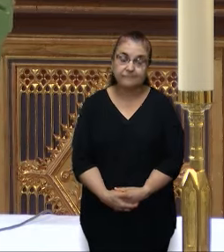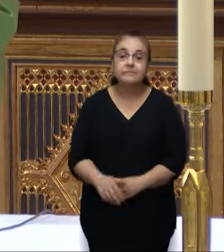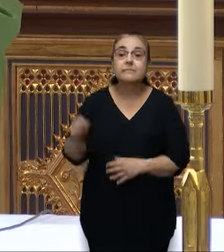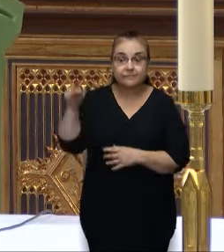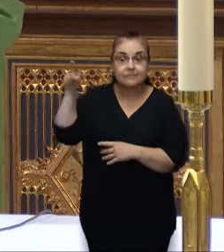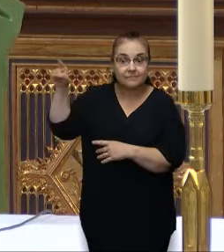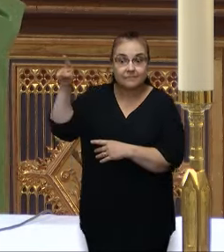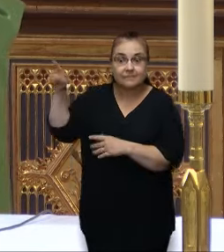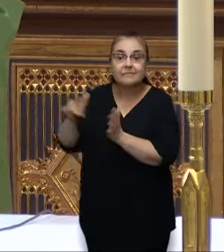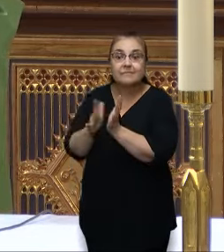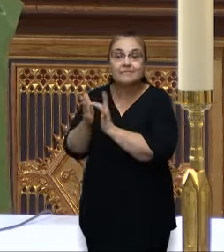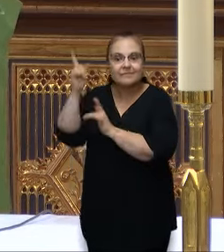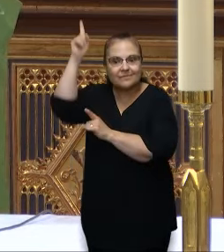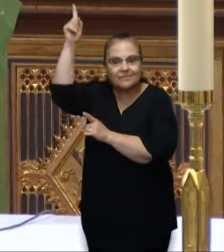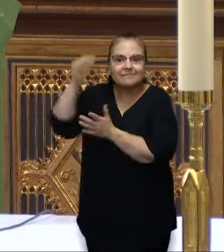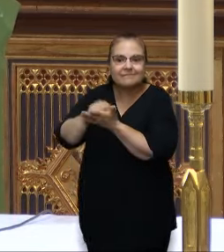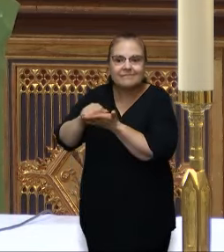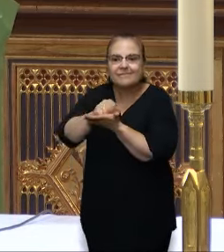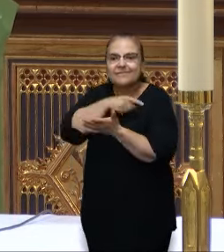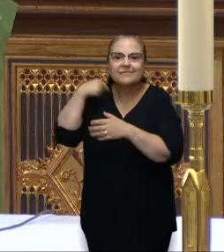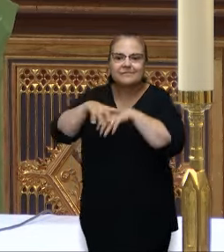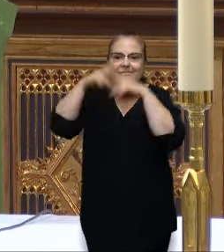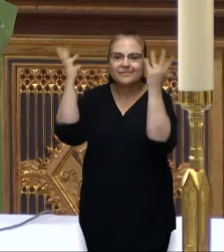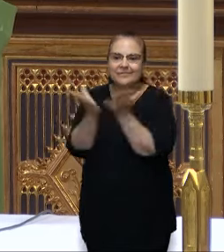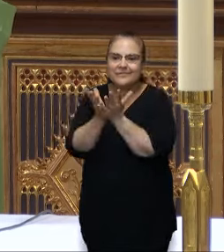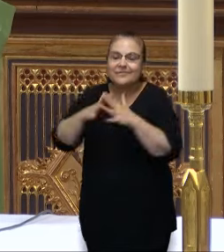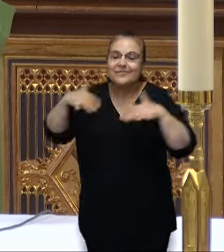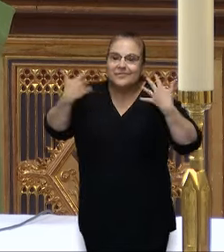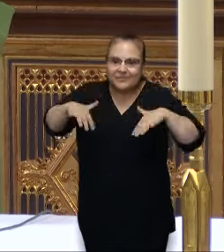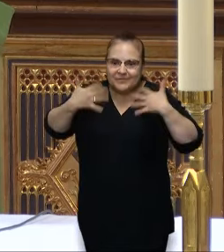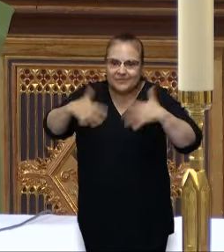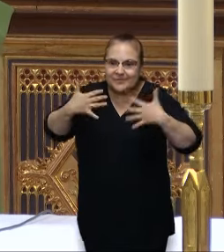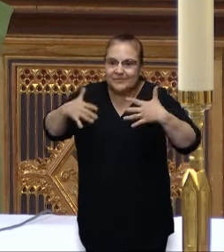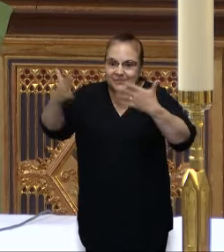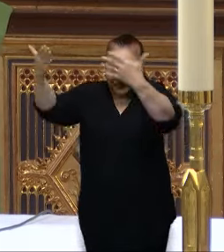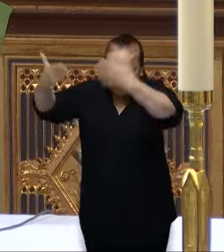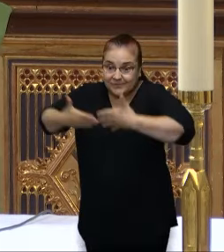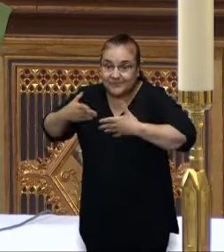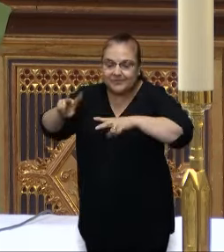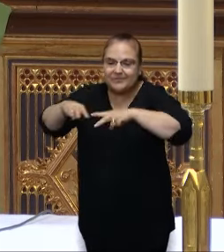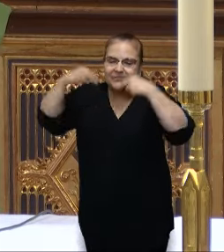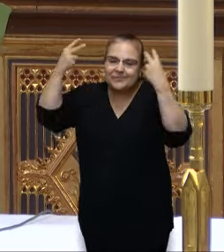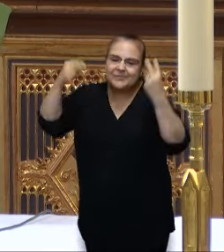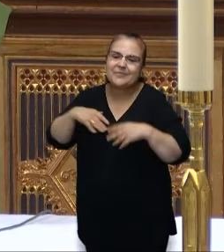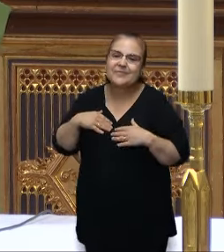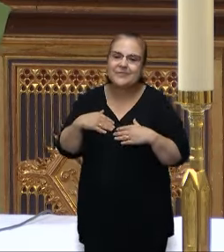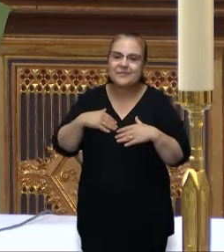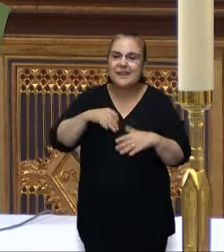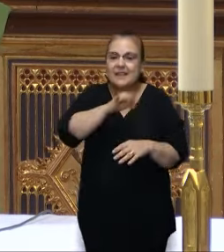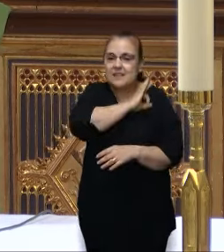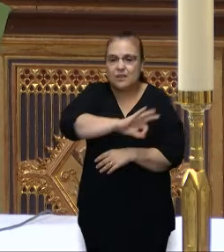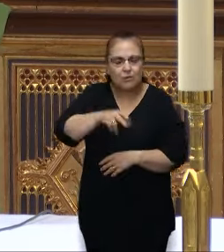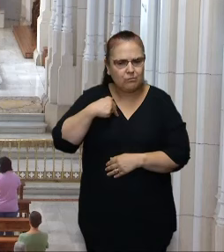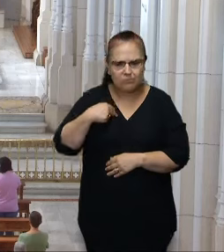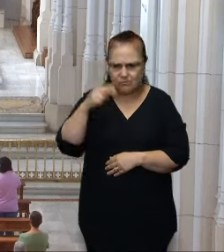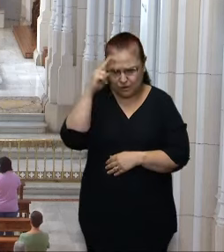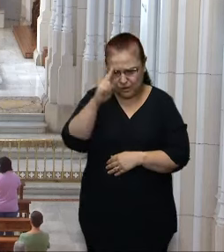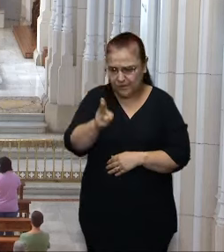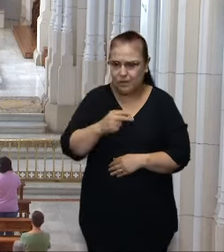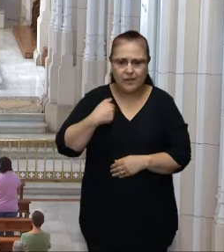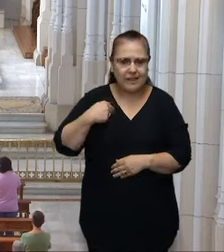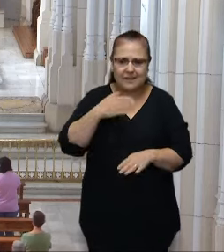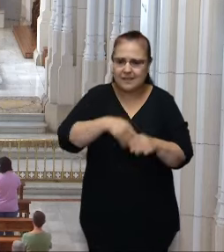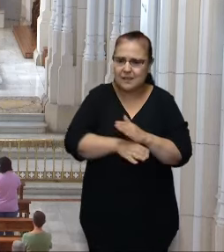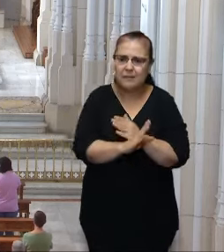Este es el cordero de Dios que quita el pecado del mundo dichosos Vosotros los invitados a su mesa señor no soy digno